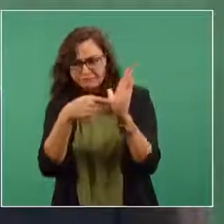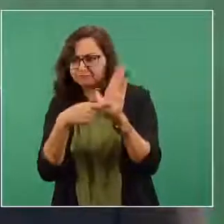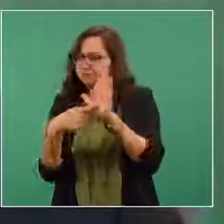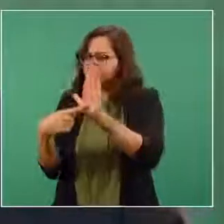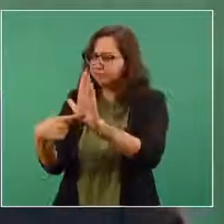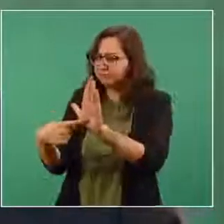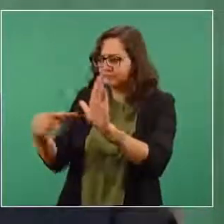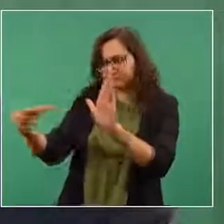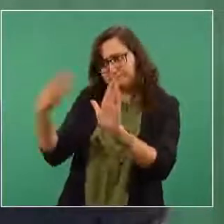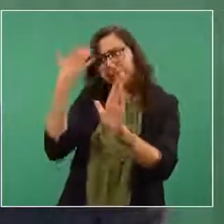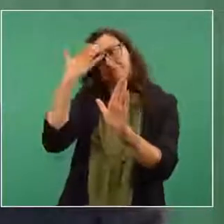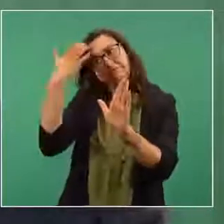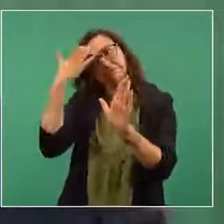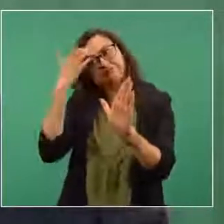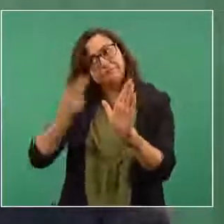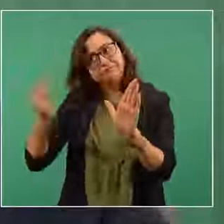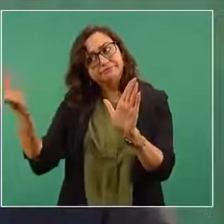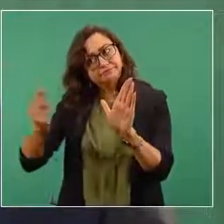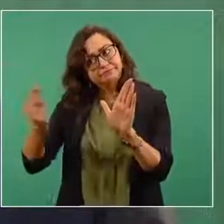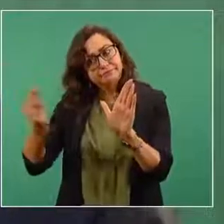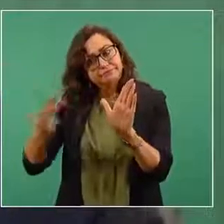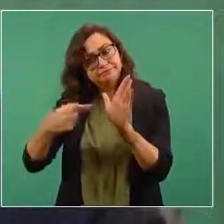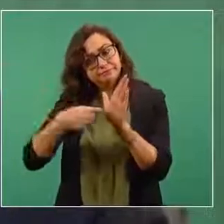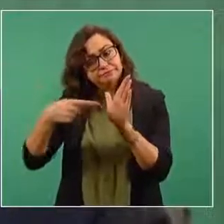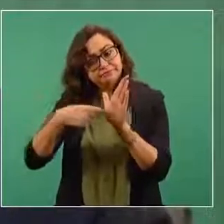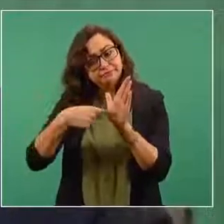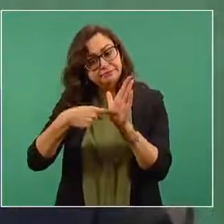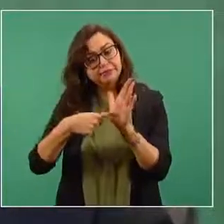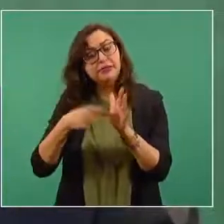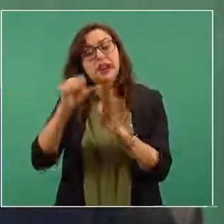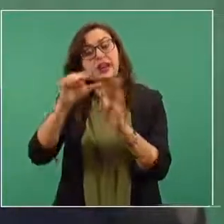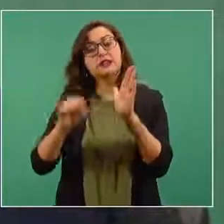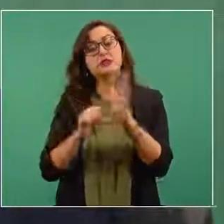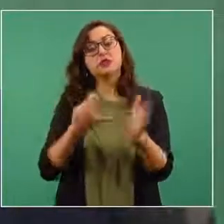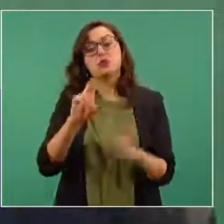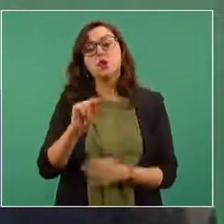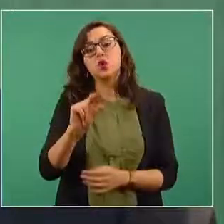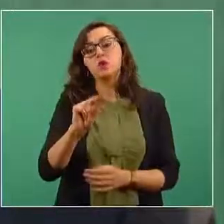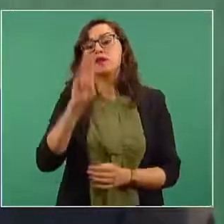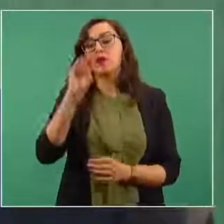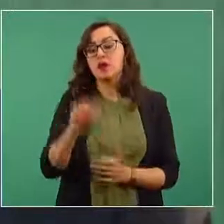En el artículo 89 se define con mucha claridad